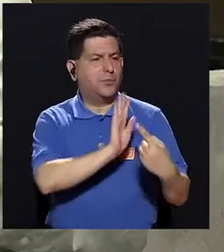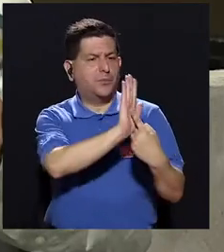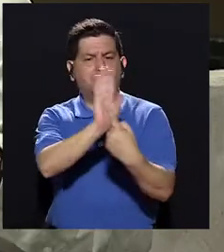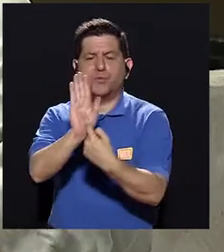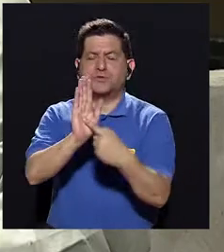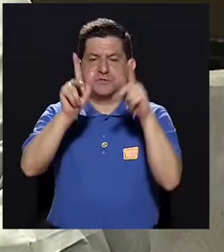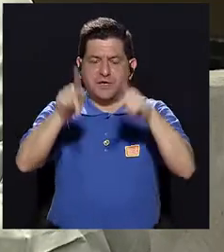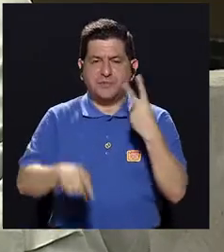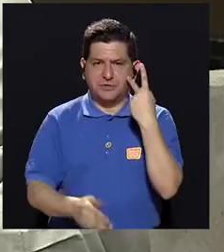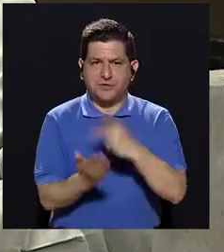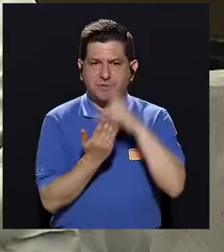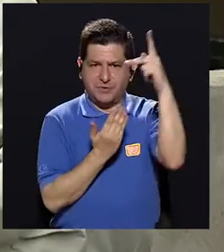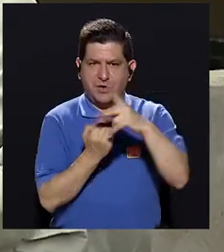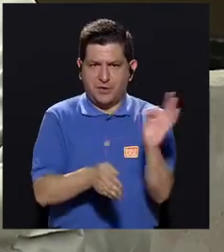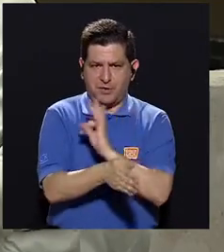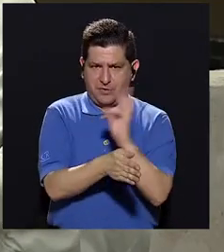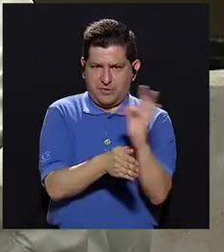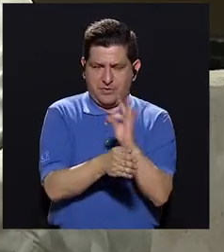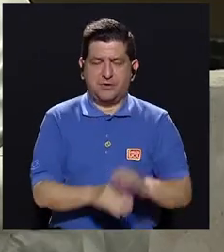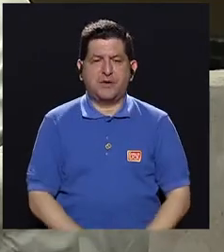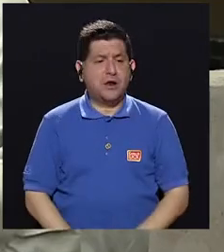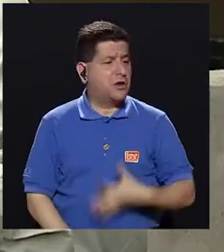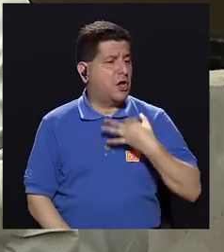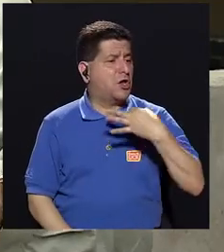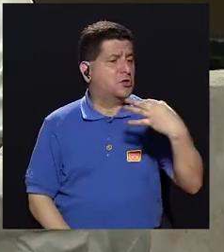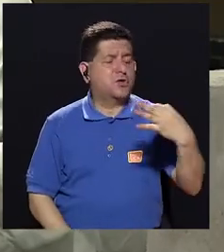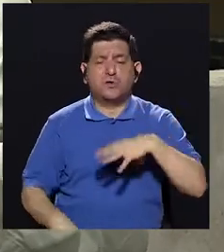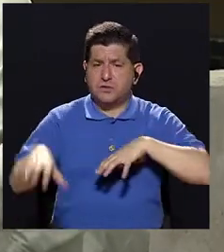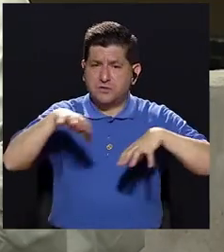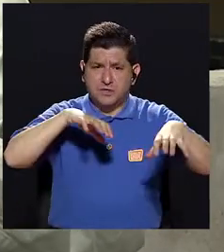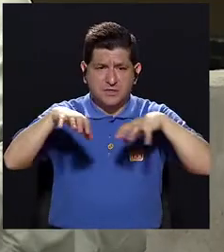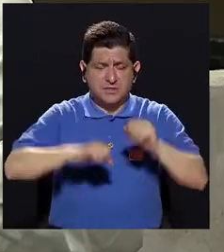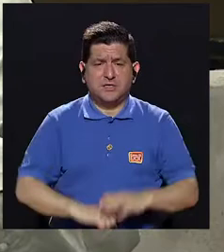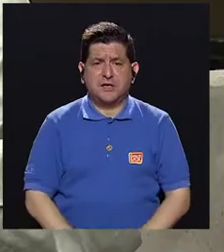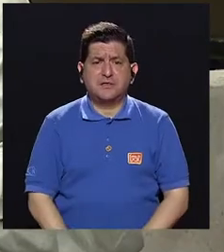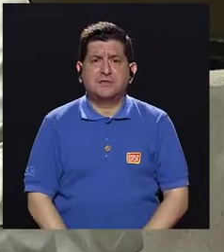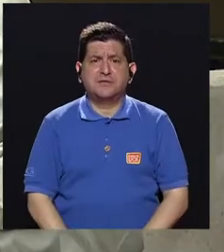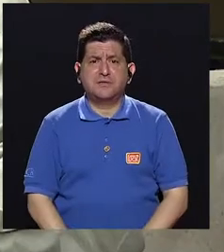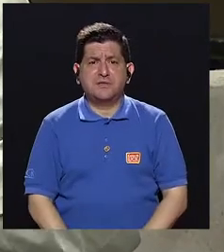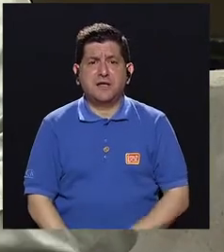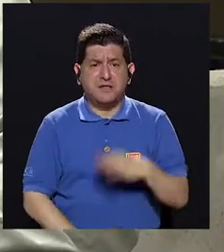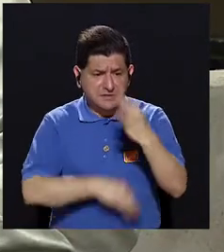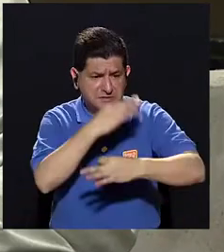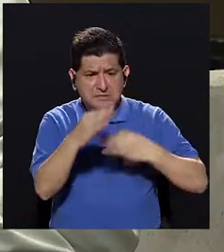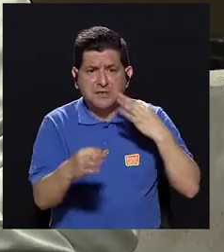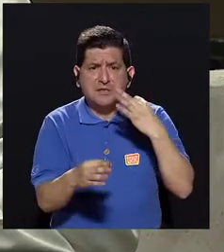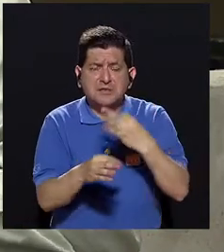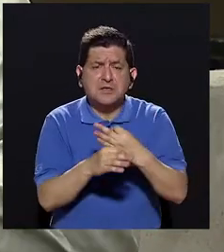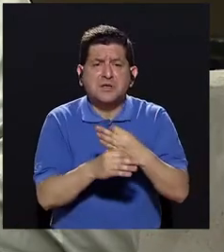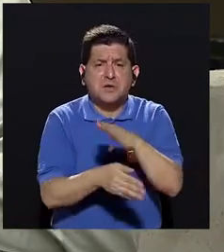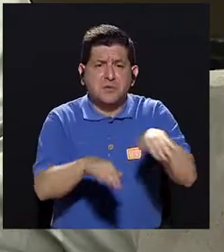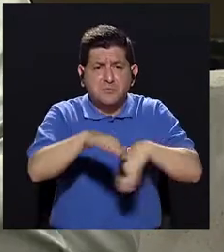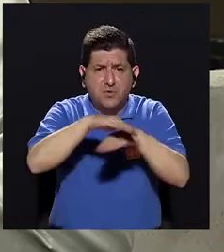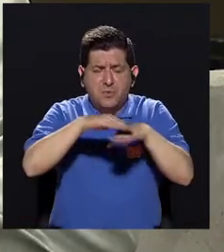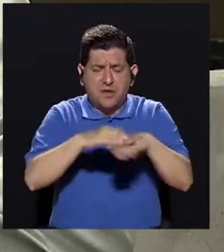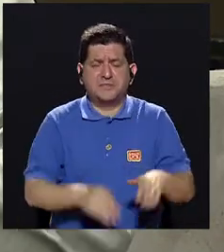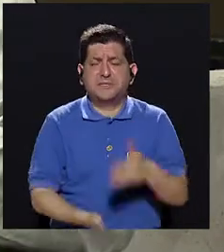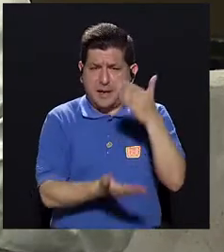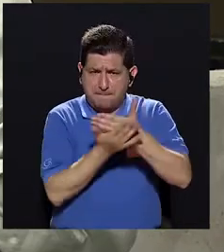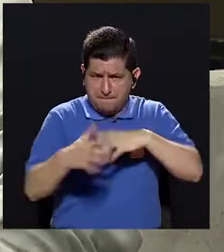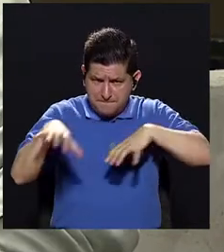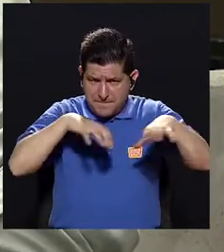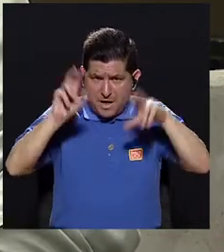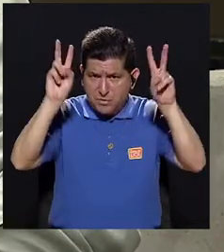le mostramos a los televidentes cómo en la cotidianidad se pueden hacer algunas actividades básicas de pausas